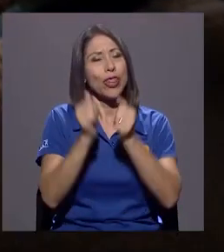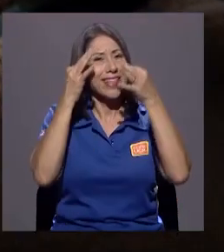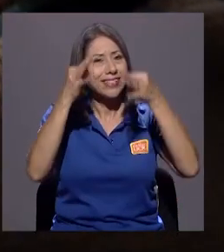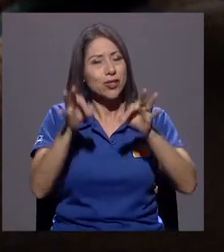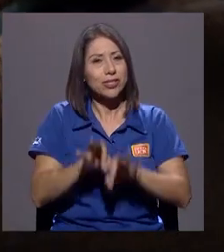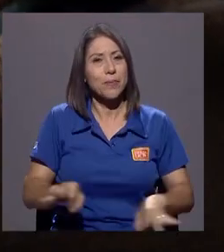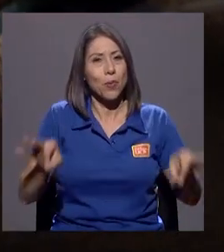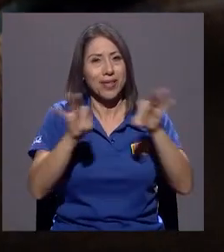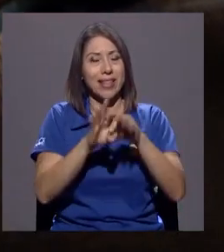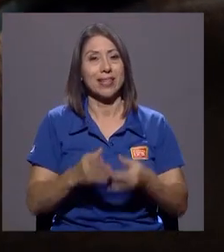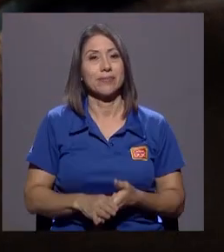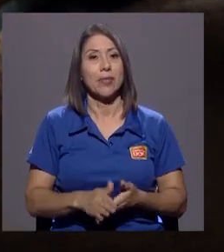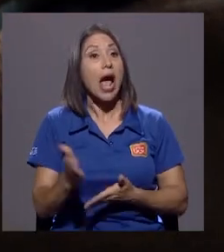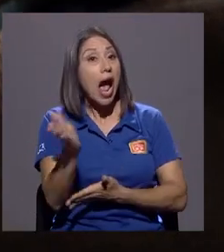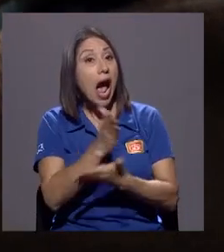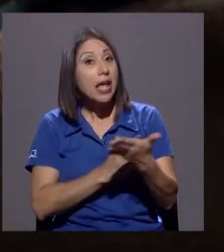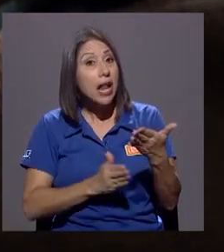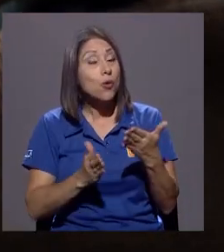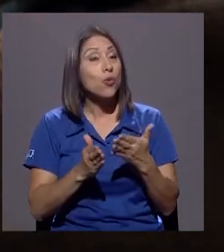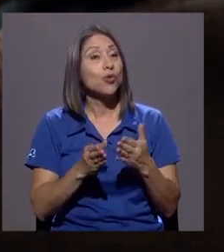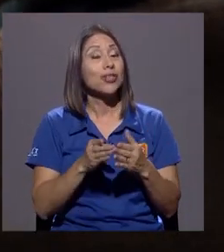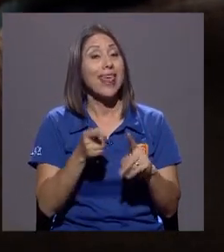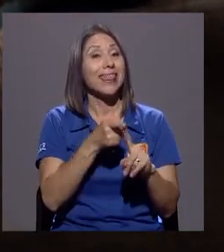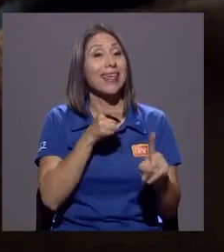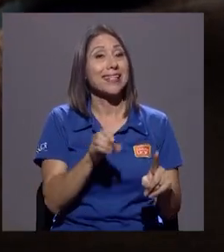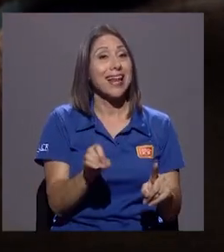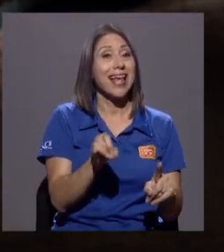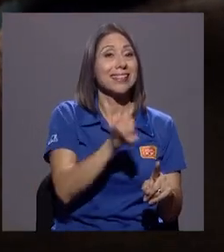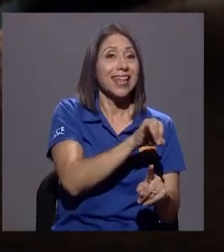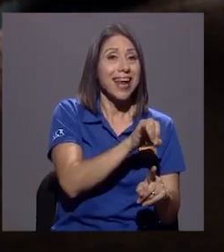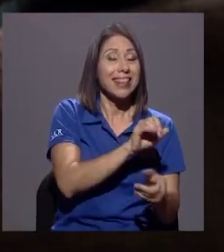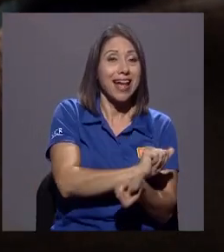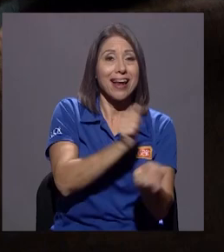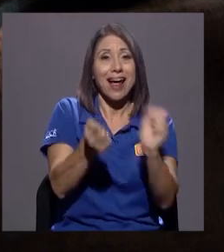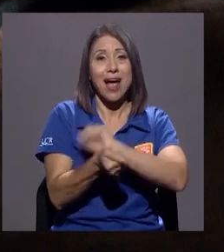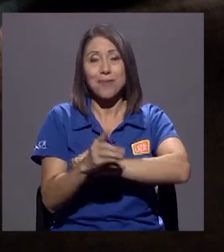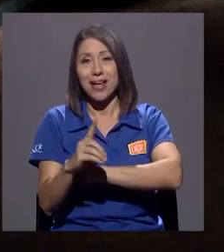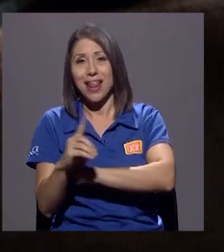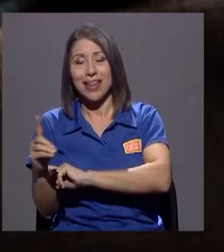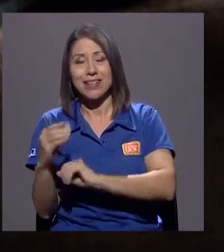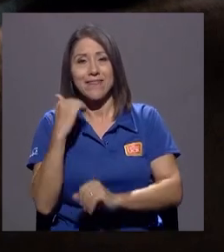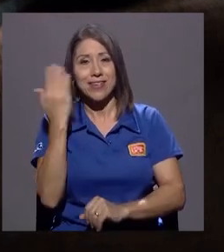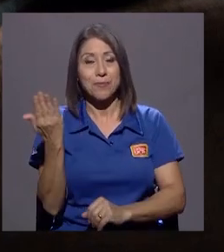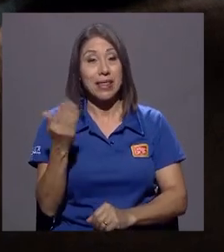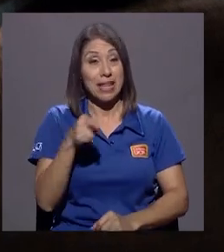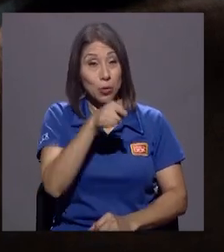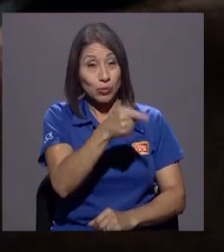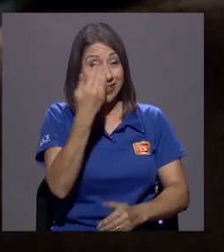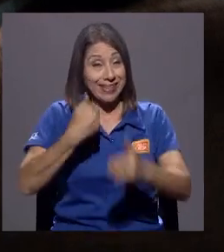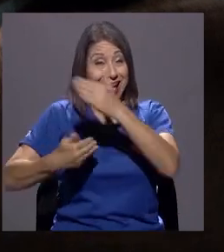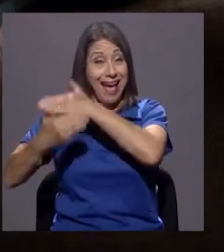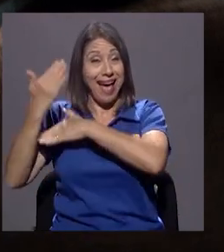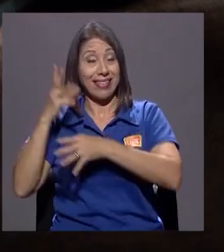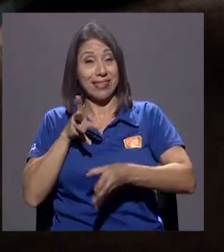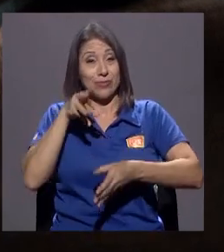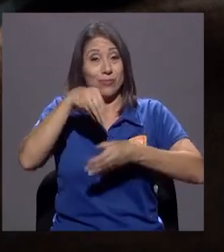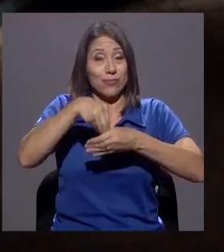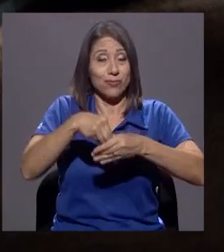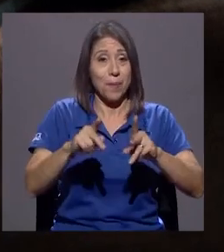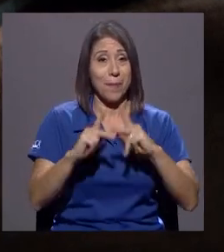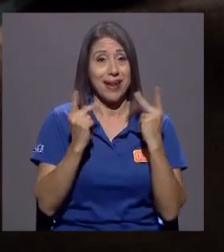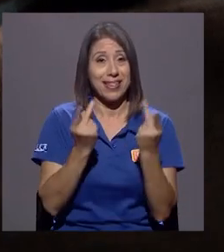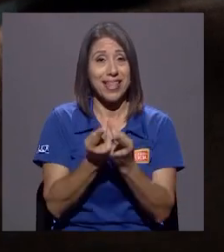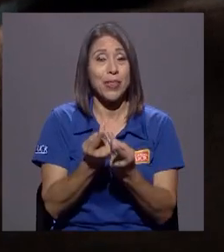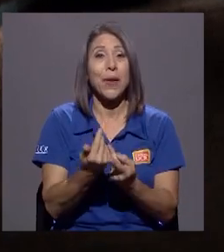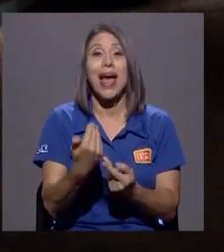algunos que saltan de la izquierda a la derecha muy fácilmente y cuando usted casualmente era militante y conformaba partido hay genial johnny araya